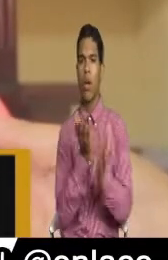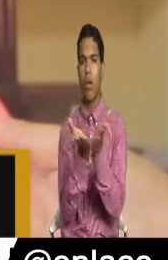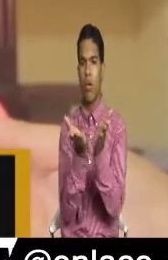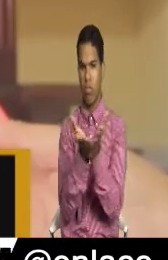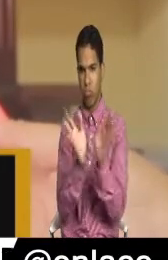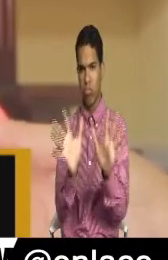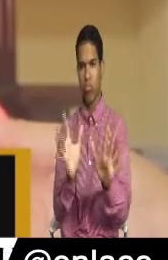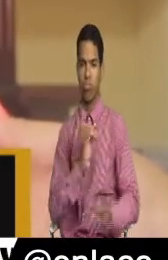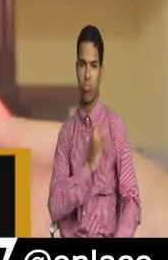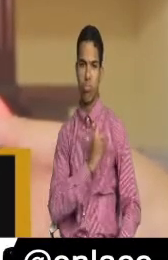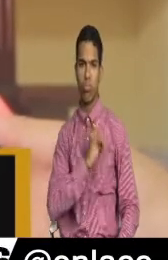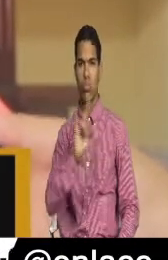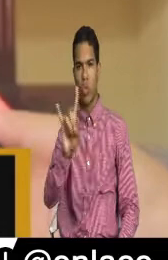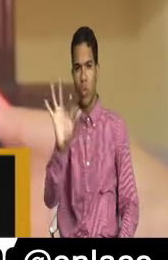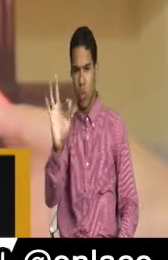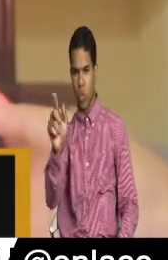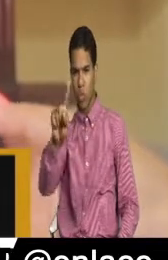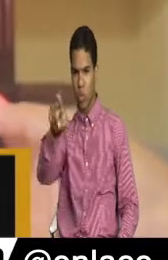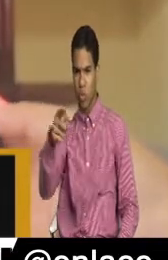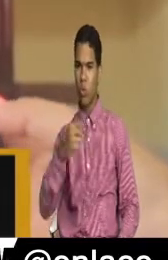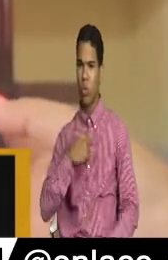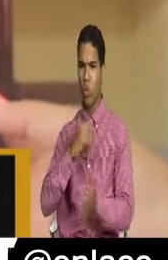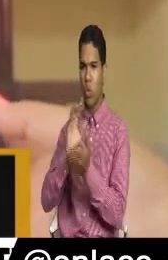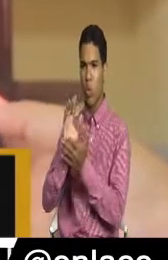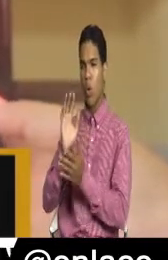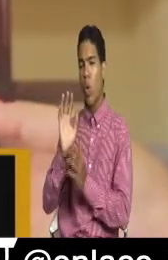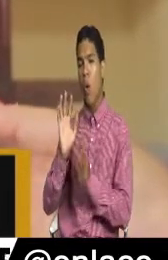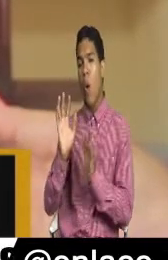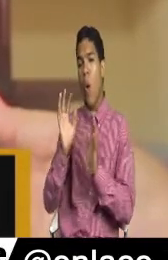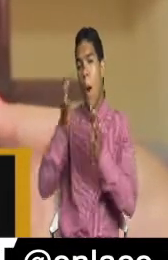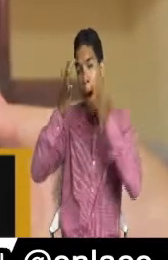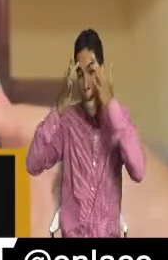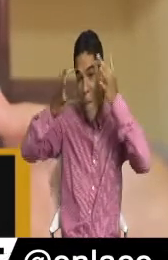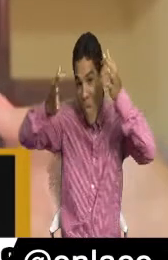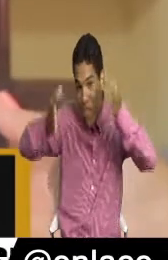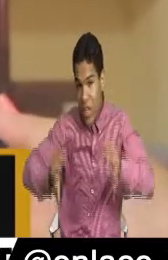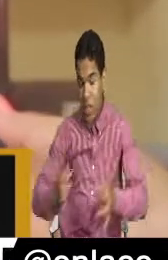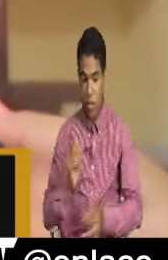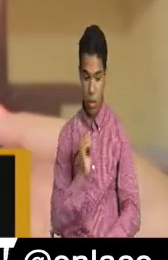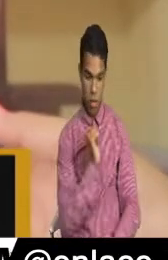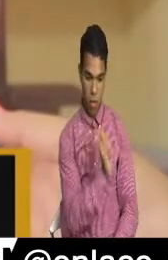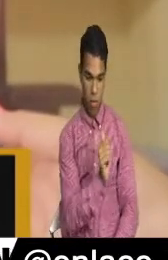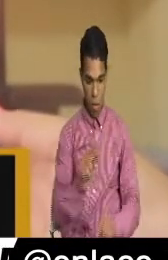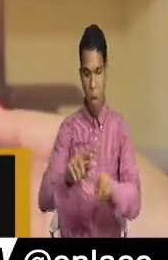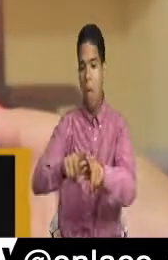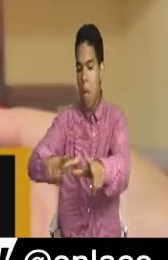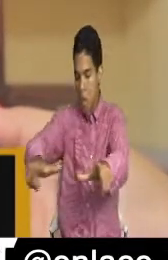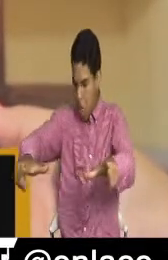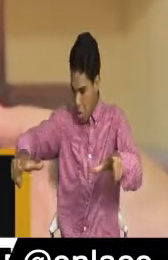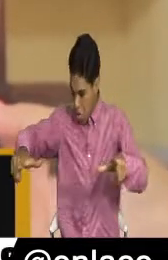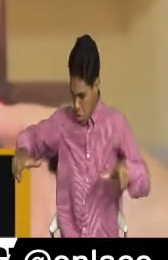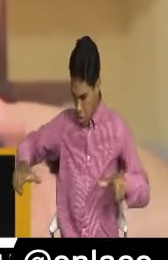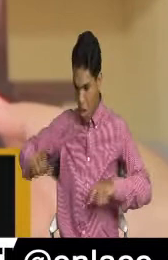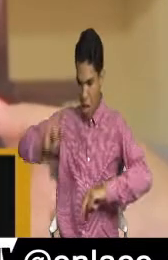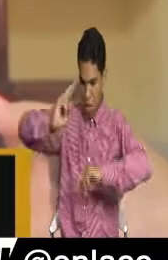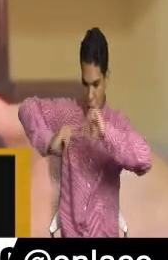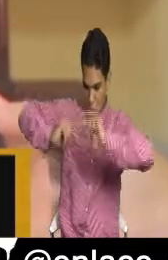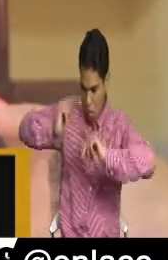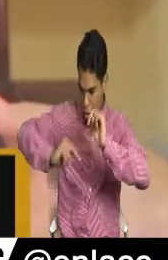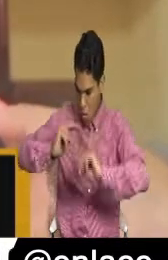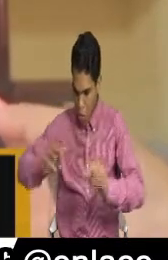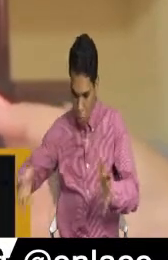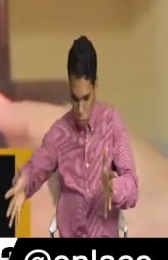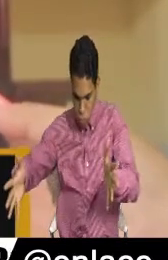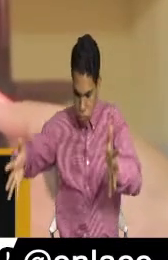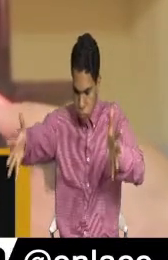la UTS, esa familia educativa, que por fin ellos van a contar con un lote, van a contar con su infraestructura para que mejorar